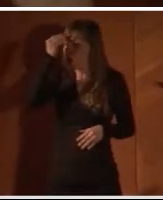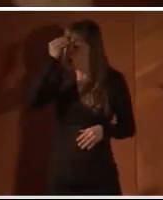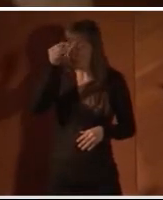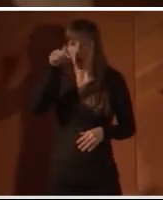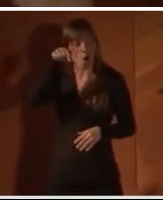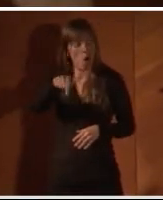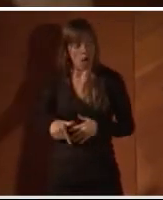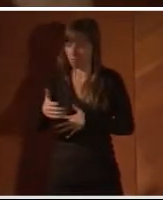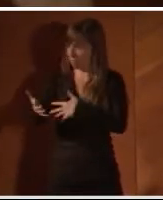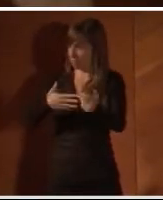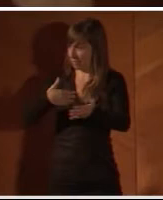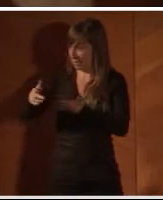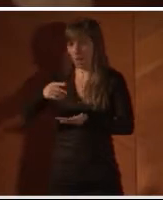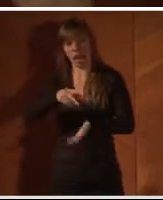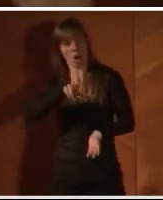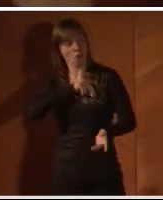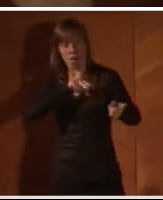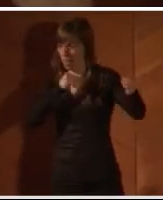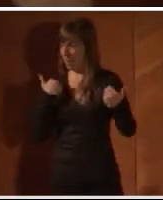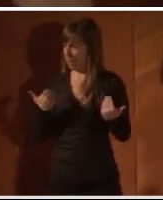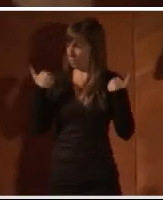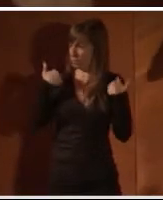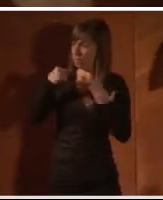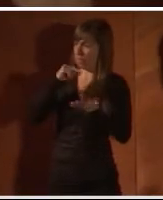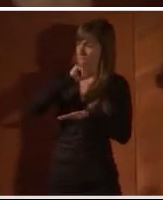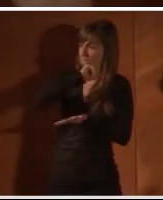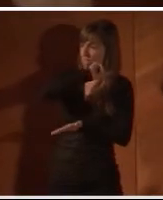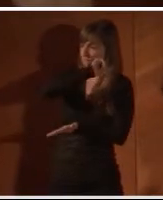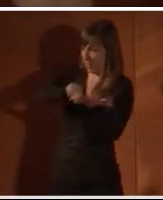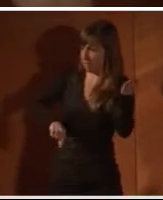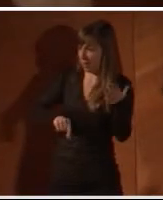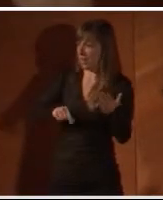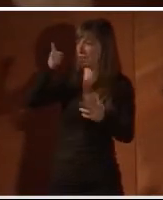firmar naturalmente el concejal responsable del área, Pablo Soto.